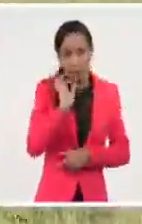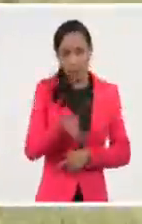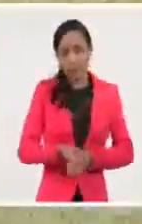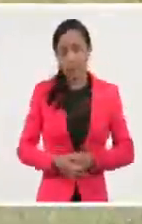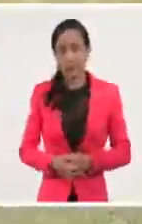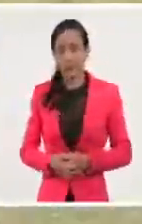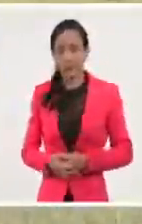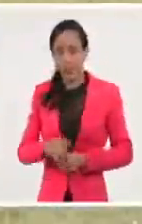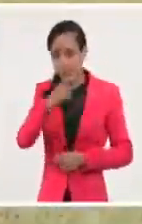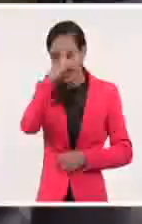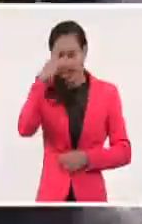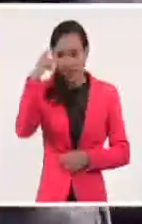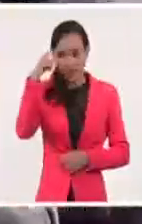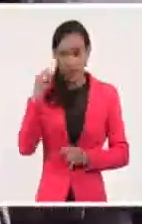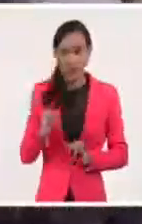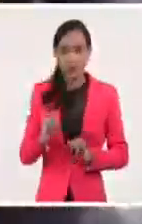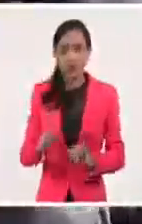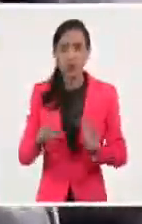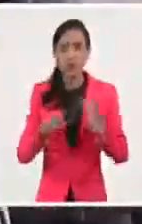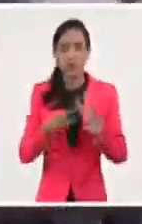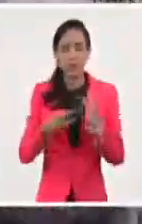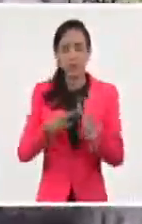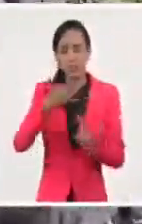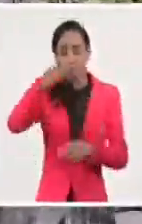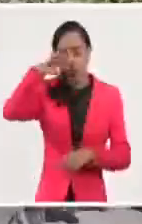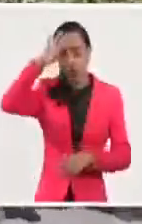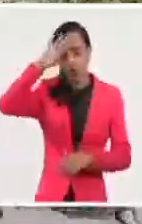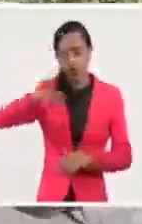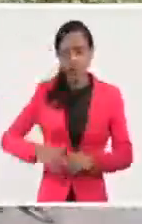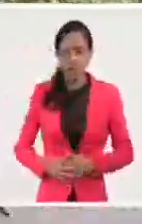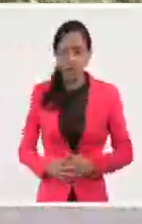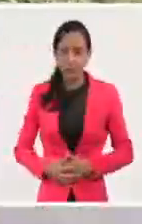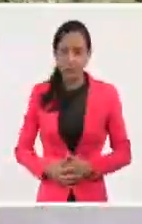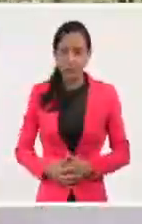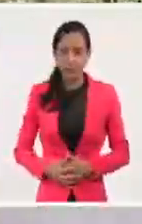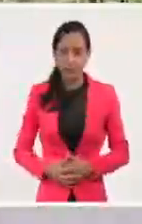Espíritus, Javier Alejandro Brito, Sistema Informativo de la Televisión Cubana.